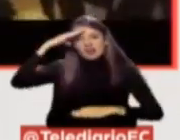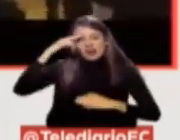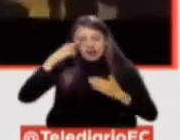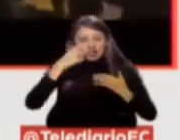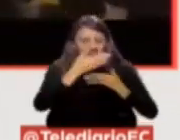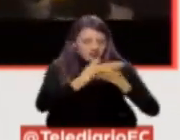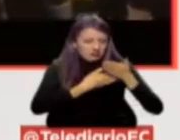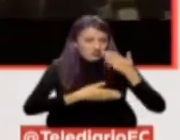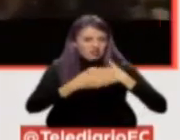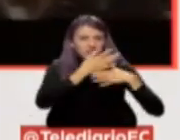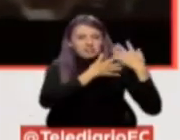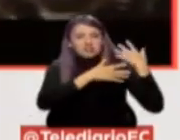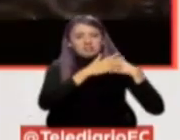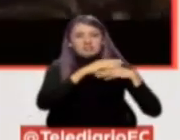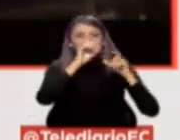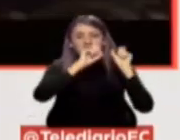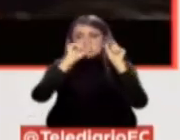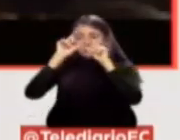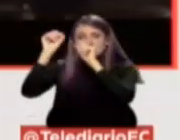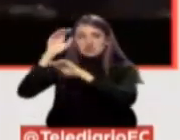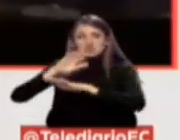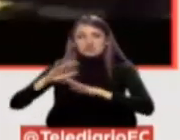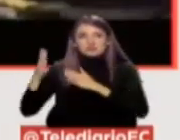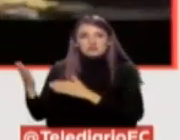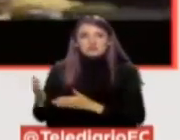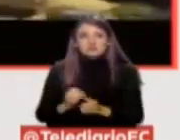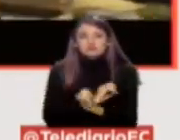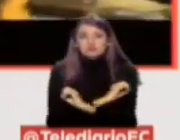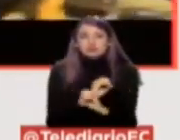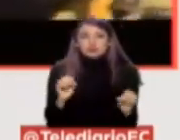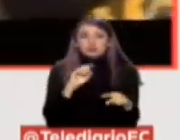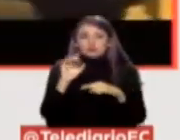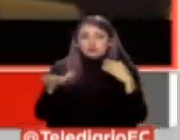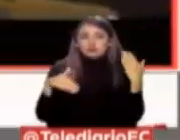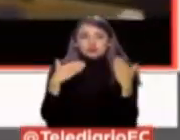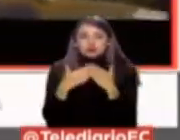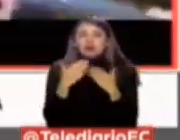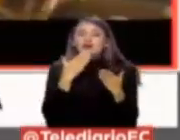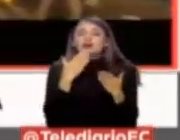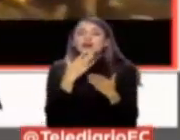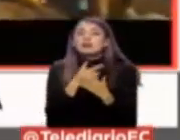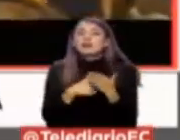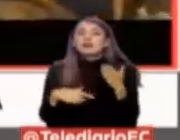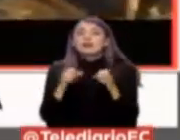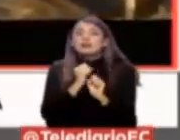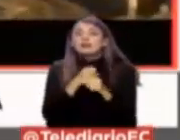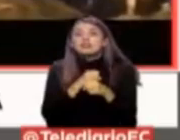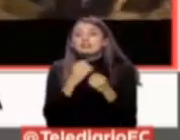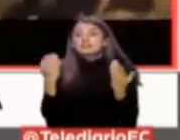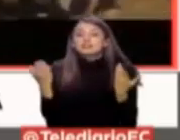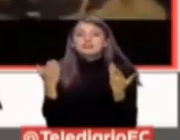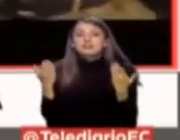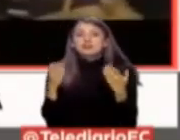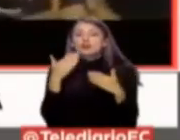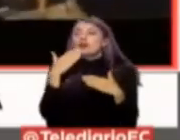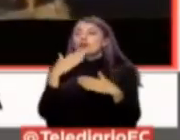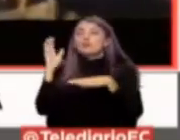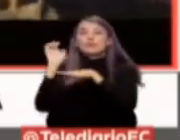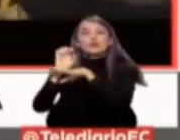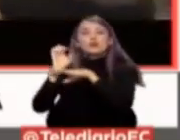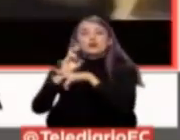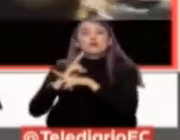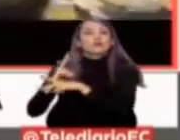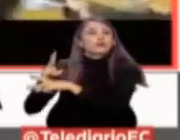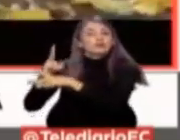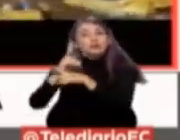situación de los extranjeros en el país. Todos los países lo hacen, todos, para saber qué está haciendo esta persona, cómo el Ecuador lo protege, por ejemplo, para que no viva